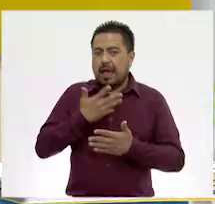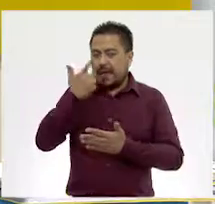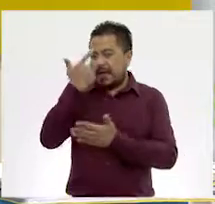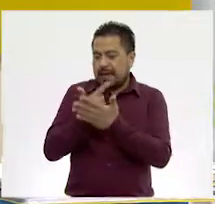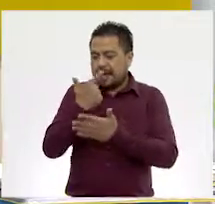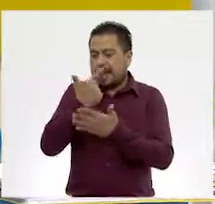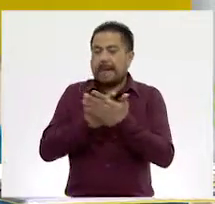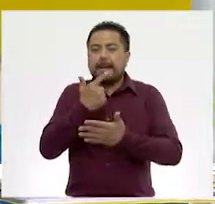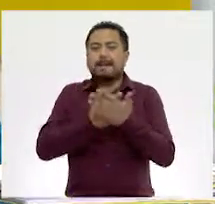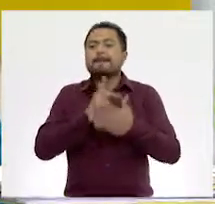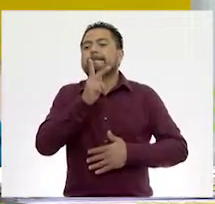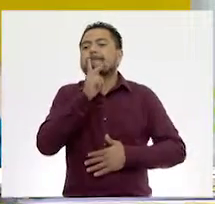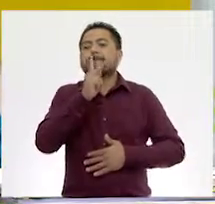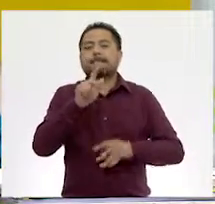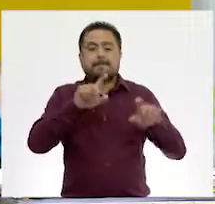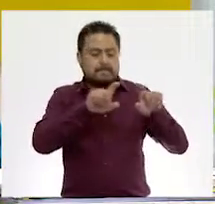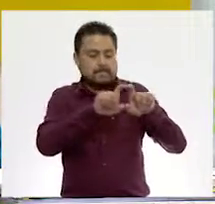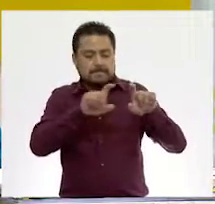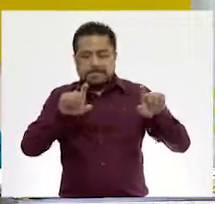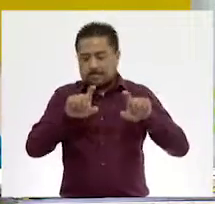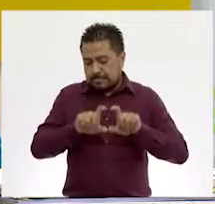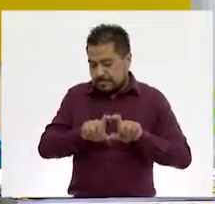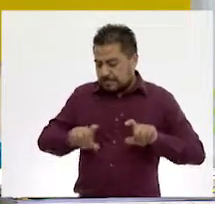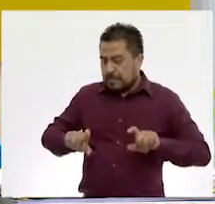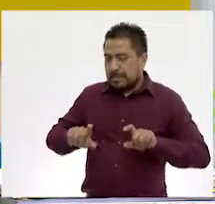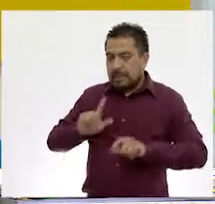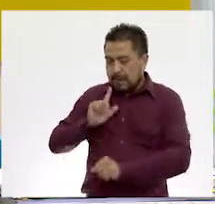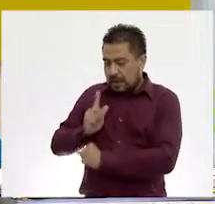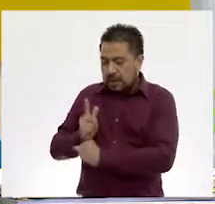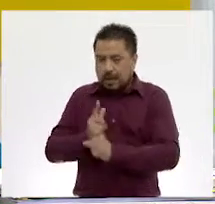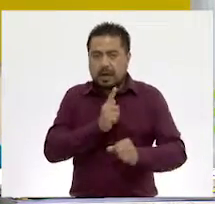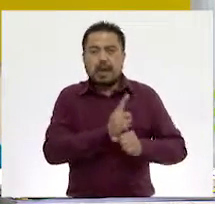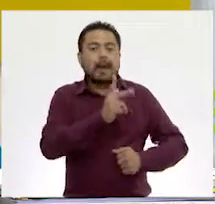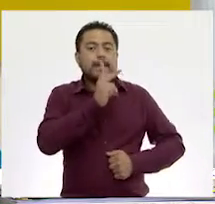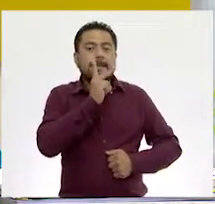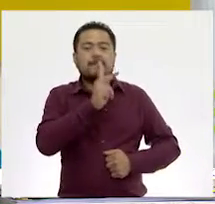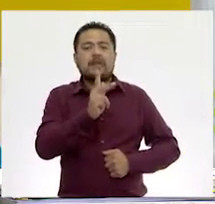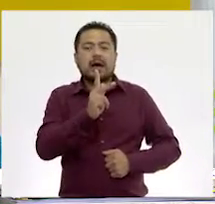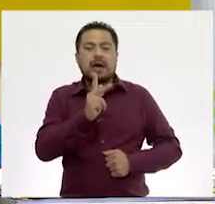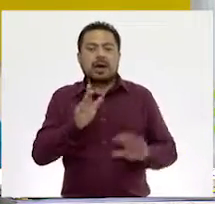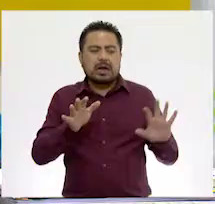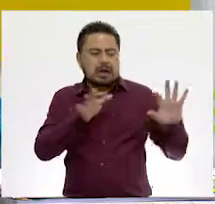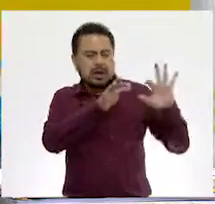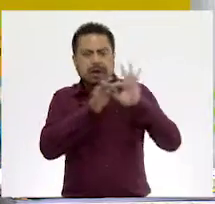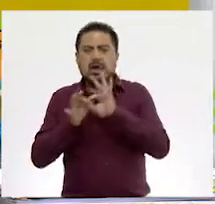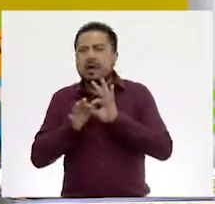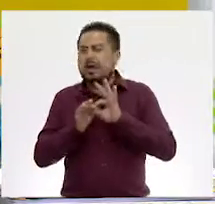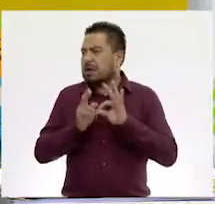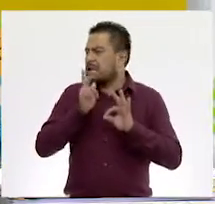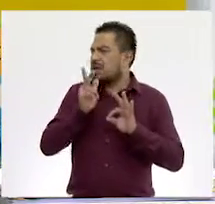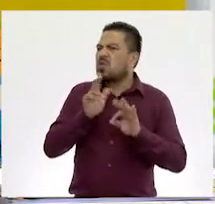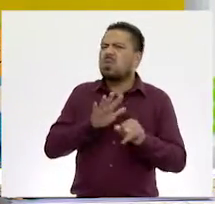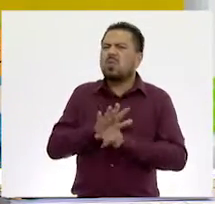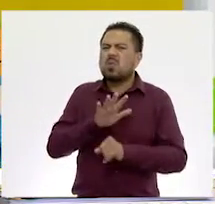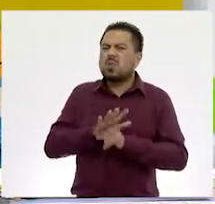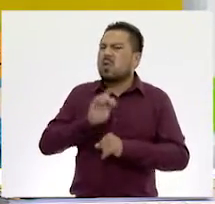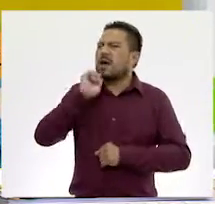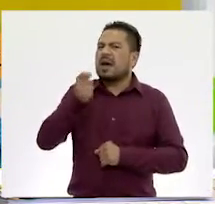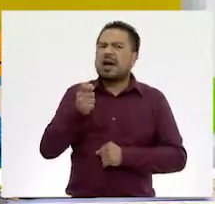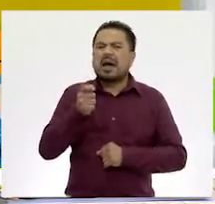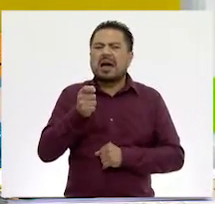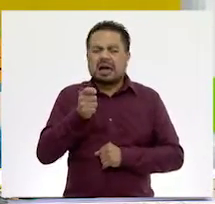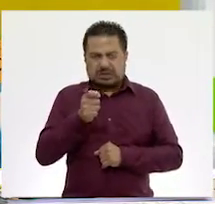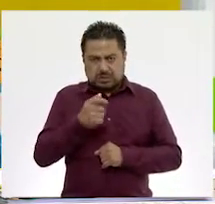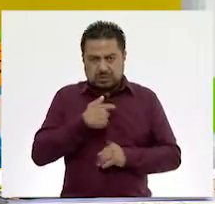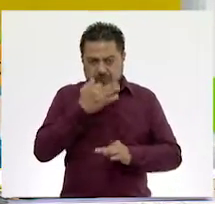de palabras en las tarjetas donde vamos a encontrar palabras que riman. Pero, ¿cuáles son esas palabras que riman?